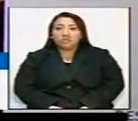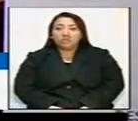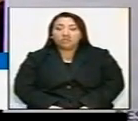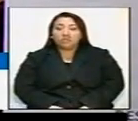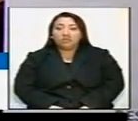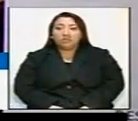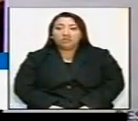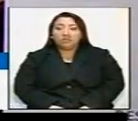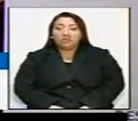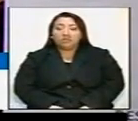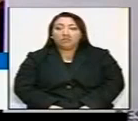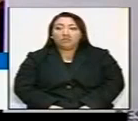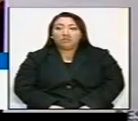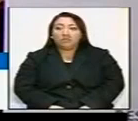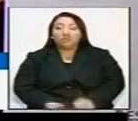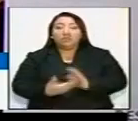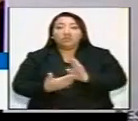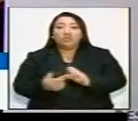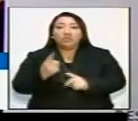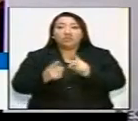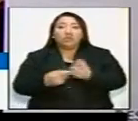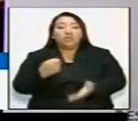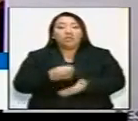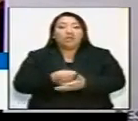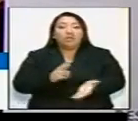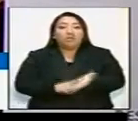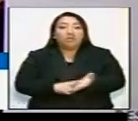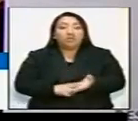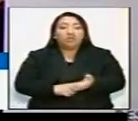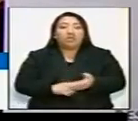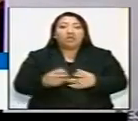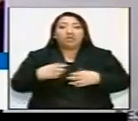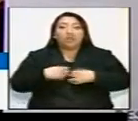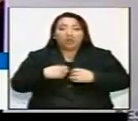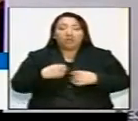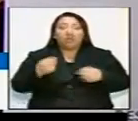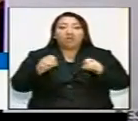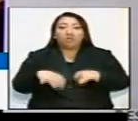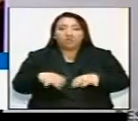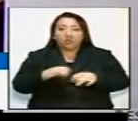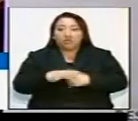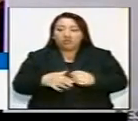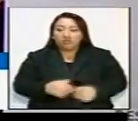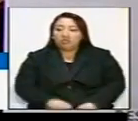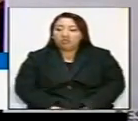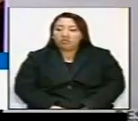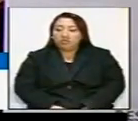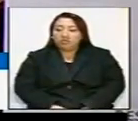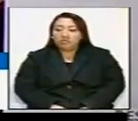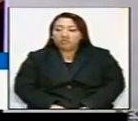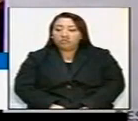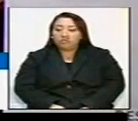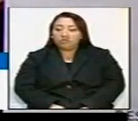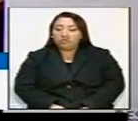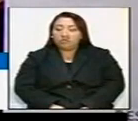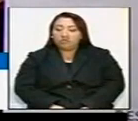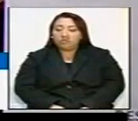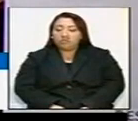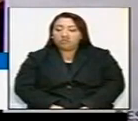sino, por ejemplo, los aranceles en lo que es la ropa. Y en Australia, los resultados